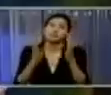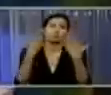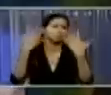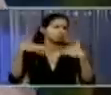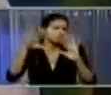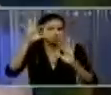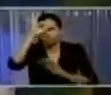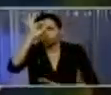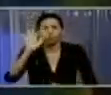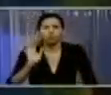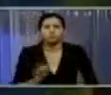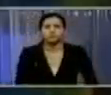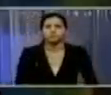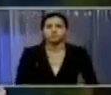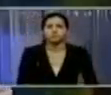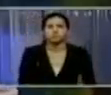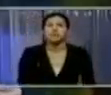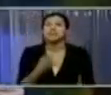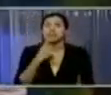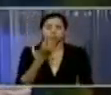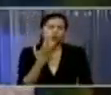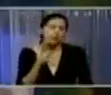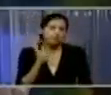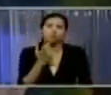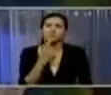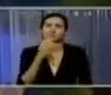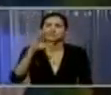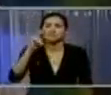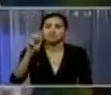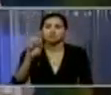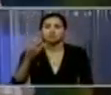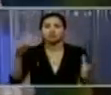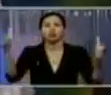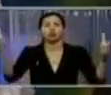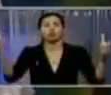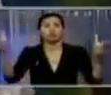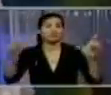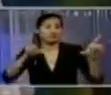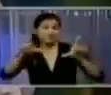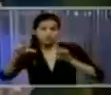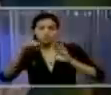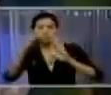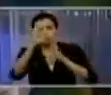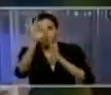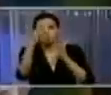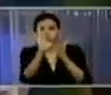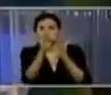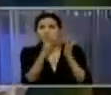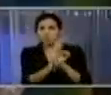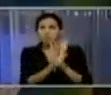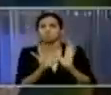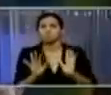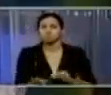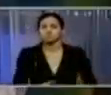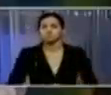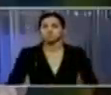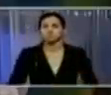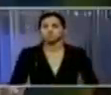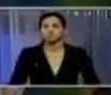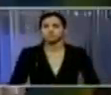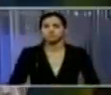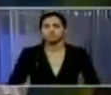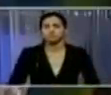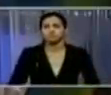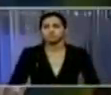cuándo. Dice, reunieron los requisitos para que se efectúe